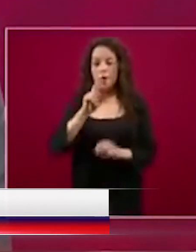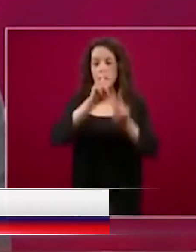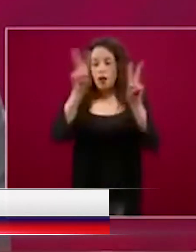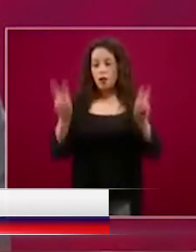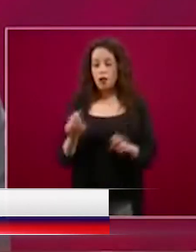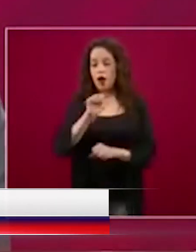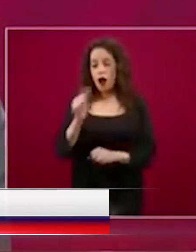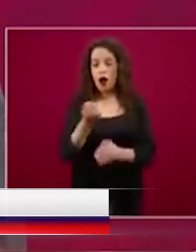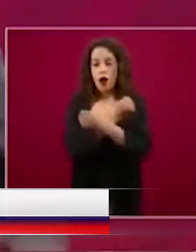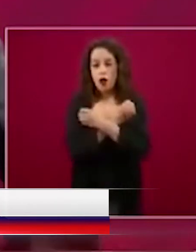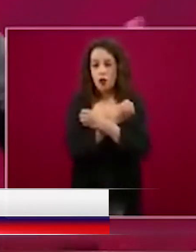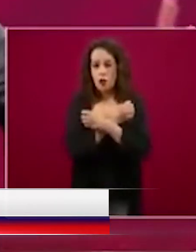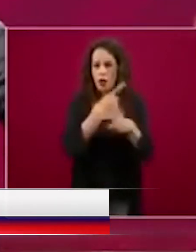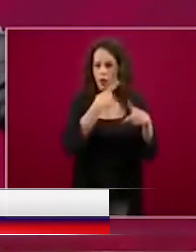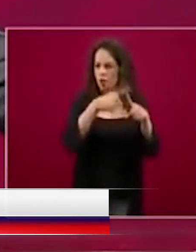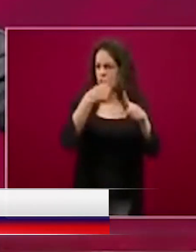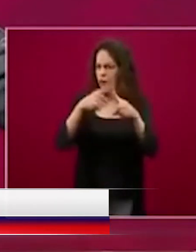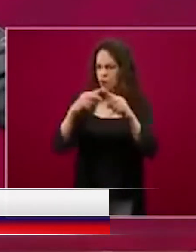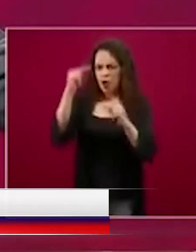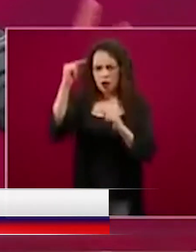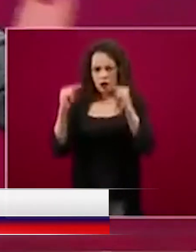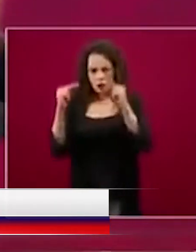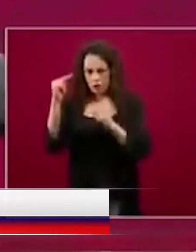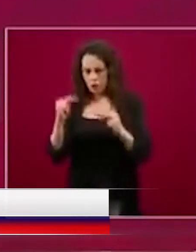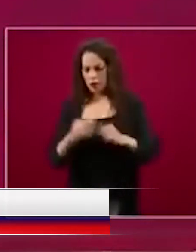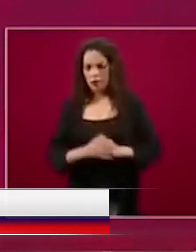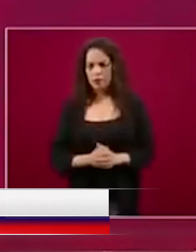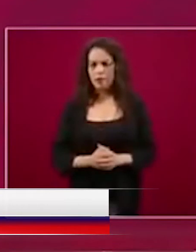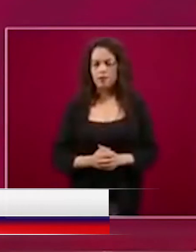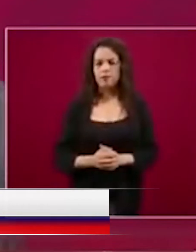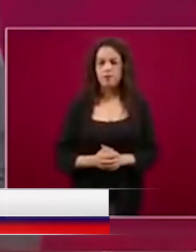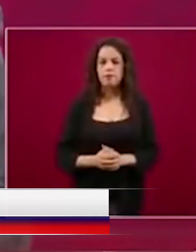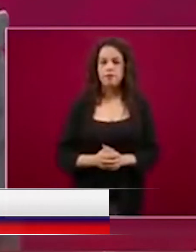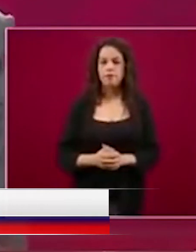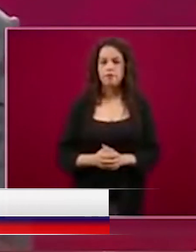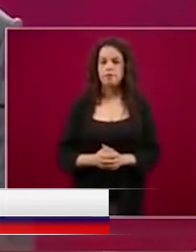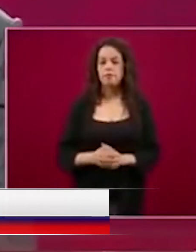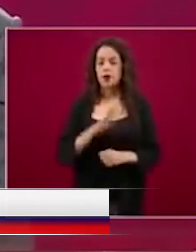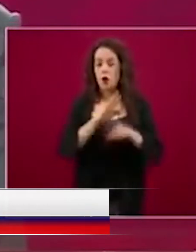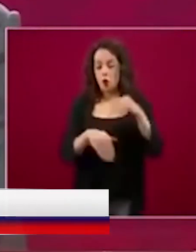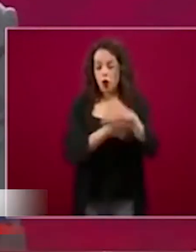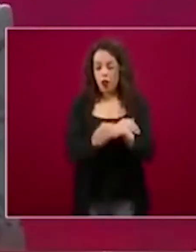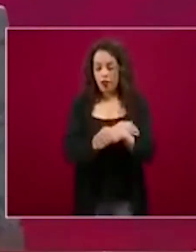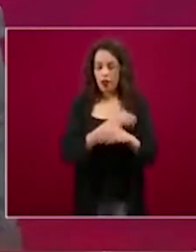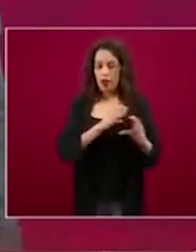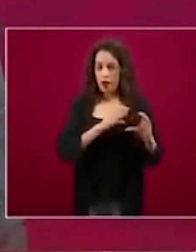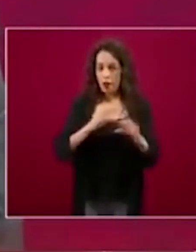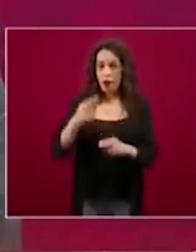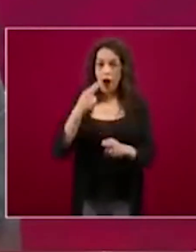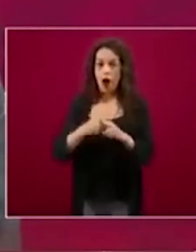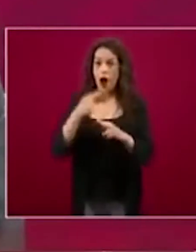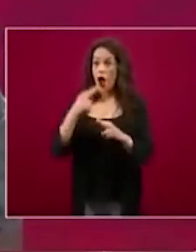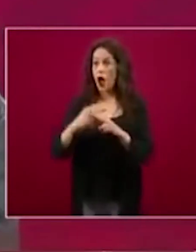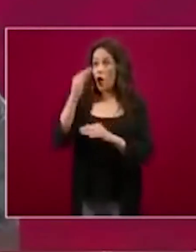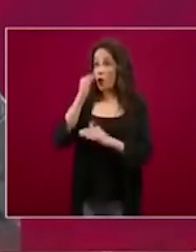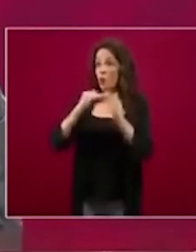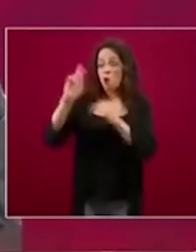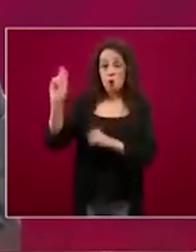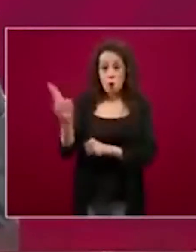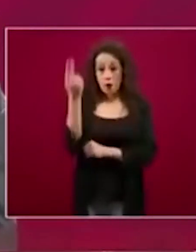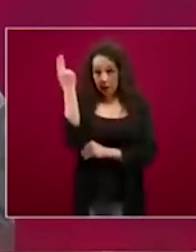para cualquier nivel educativo, desde educación inicial hasta educación superior,